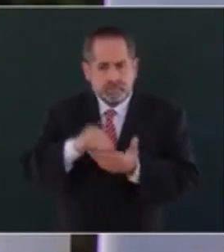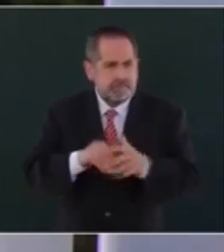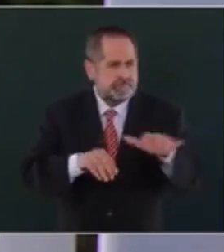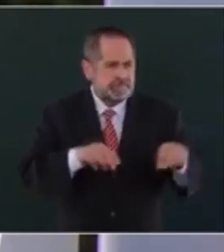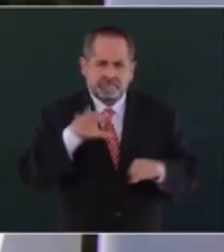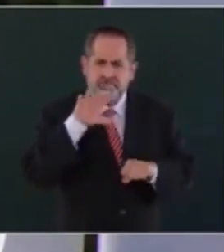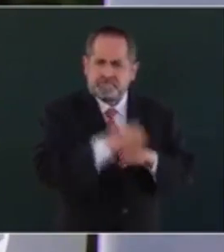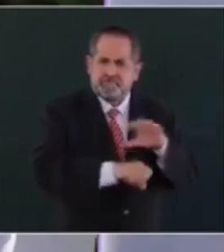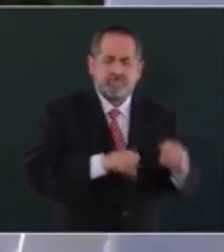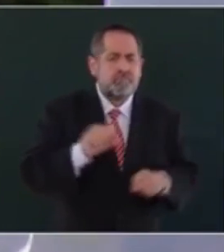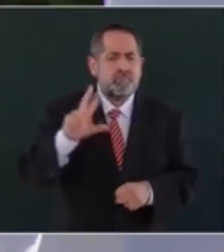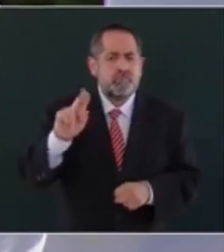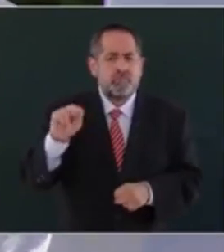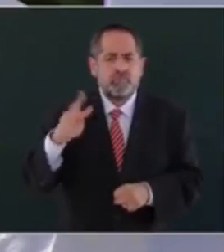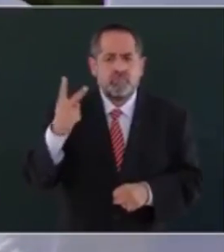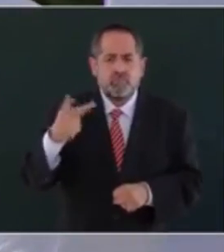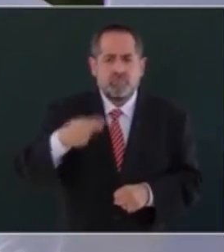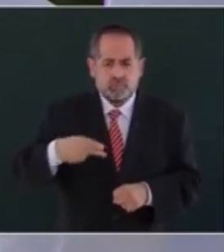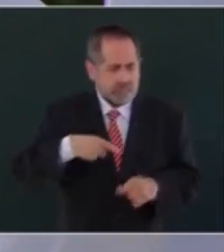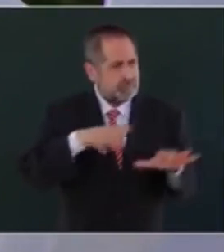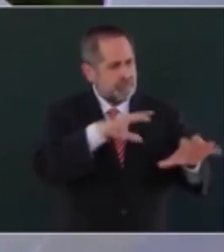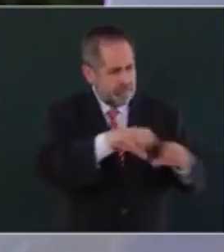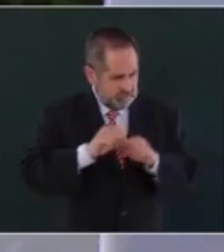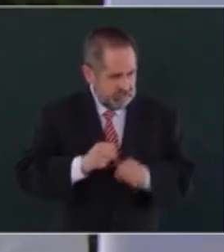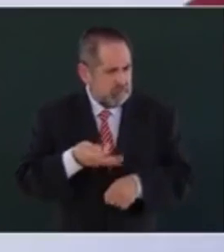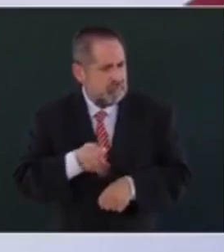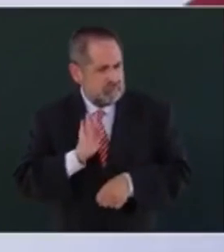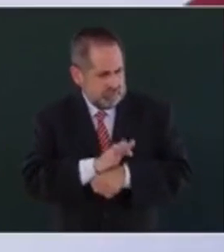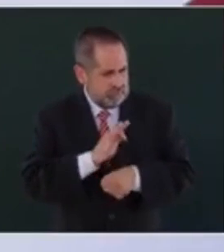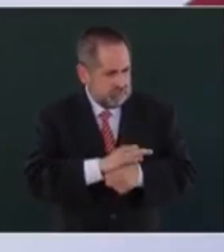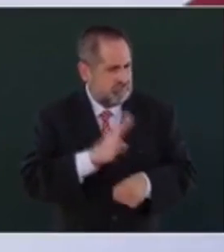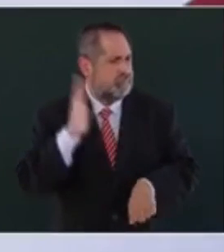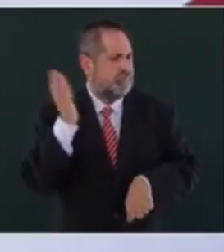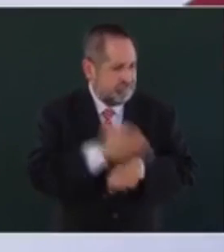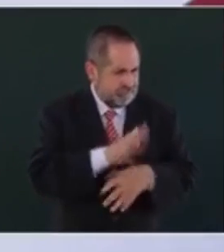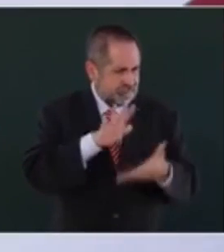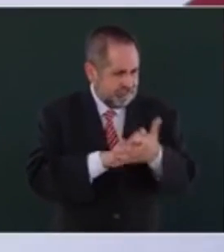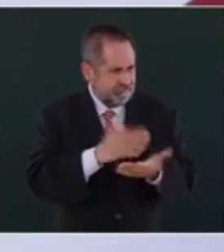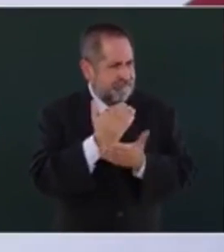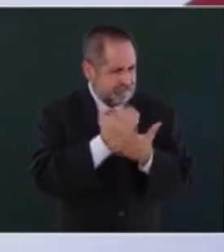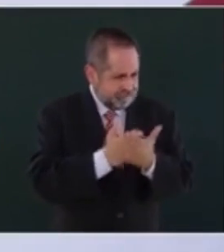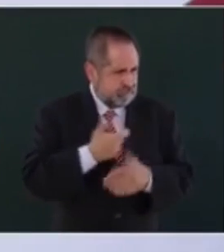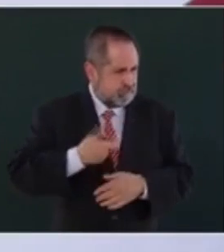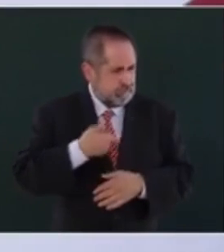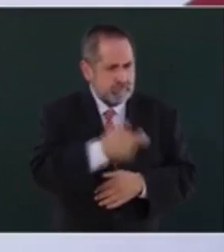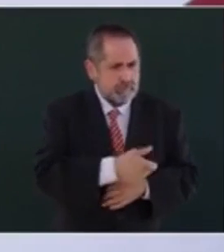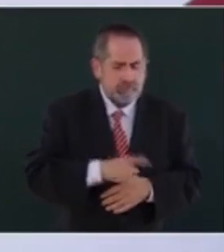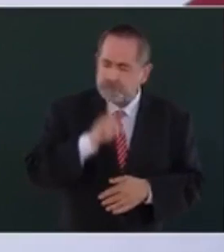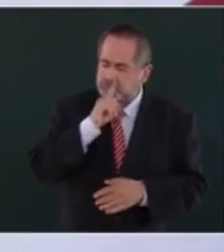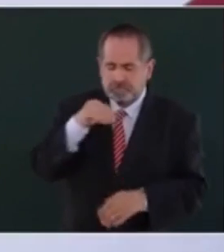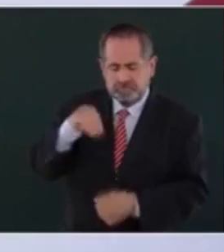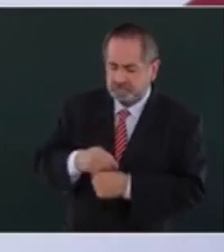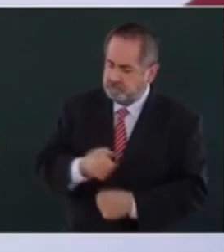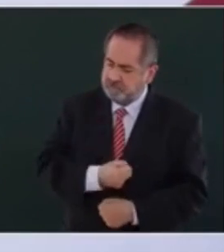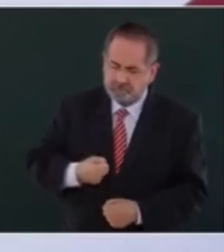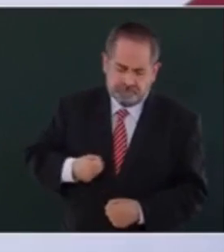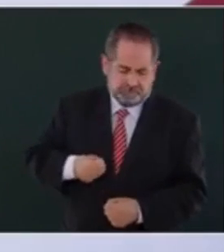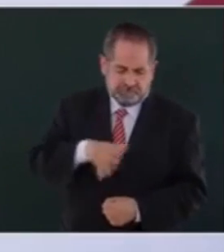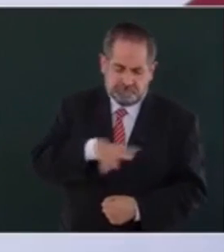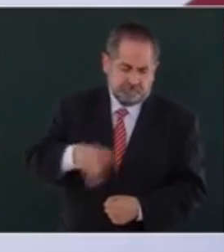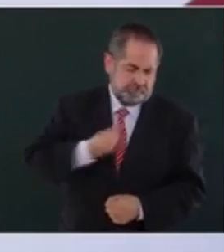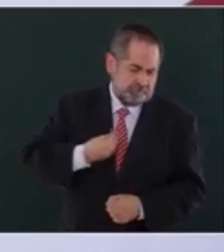detenidos y con el ofrecimiento de protección y recompensa, pocos de ellos hablan y